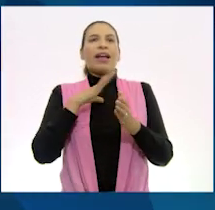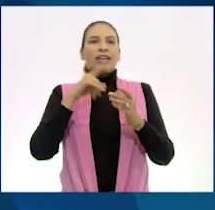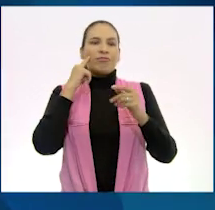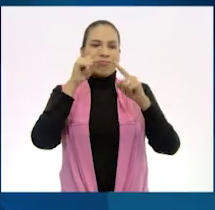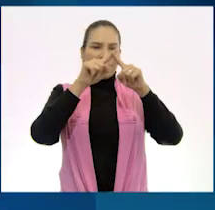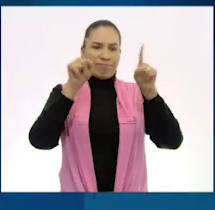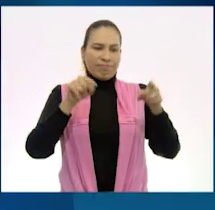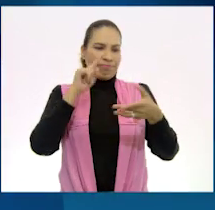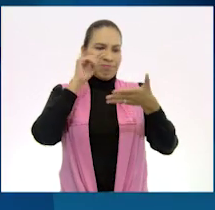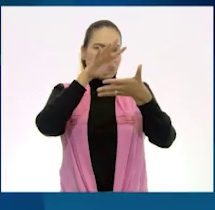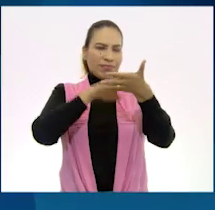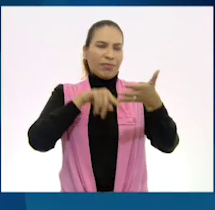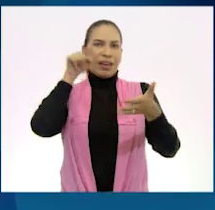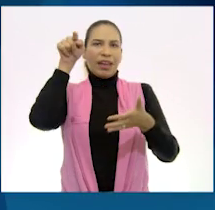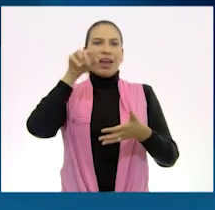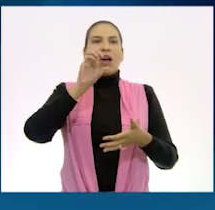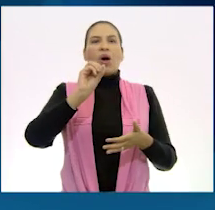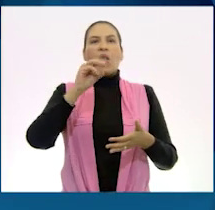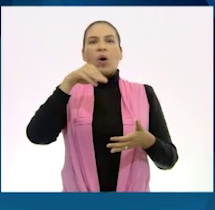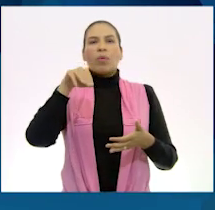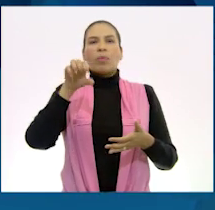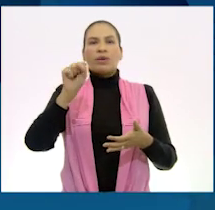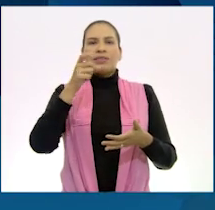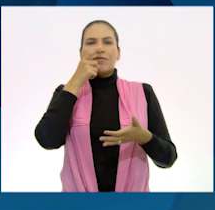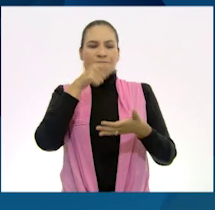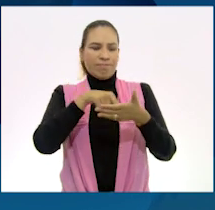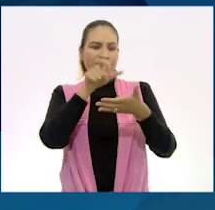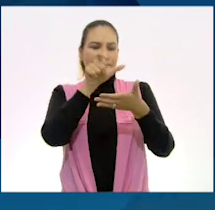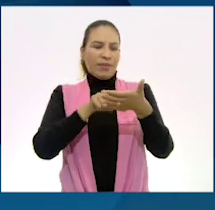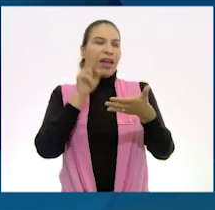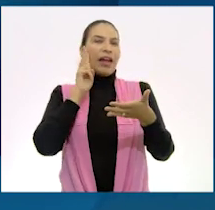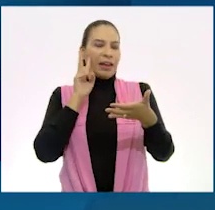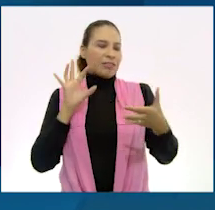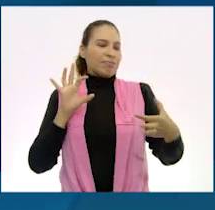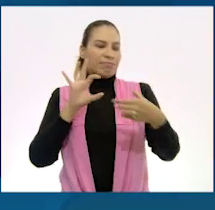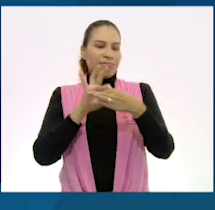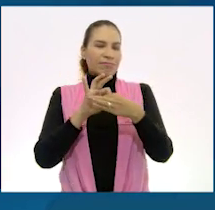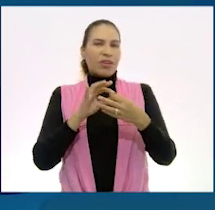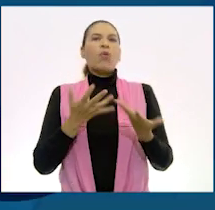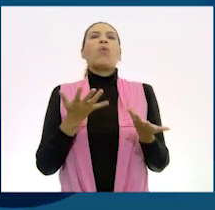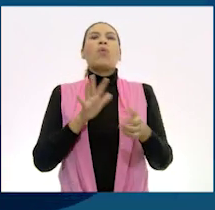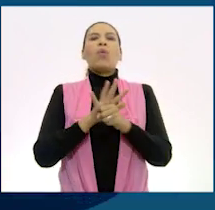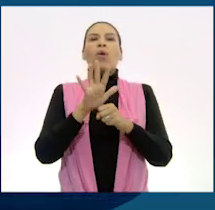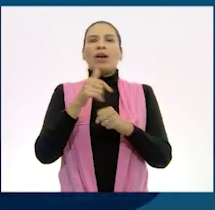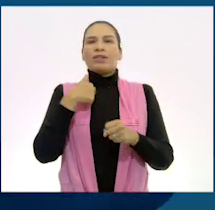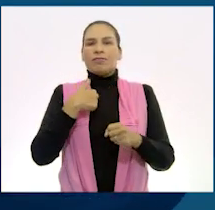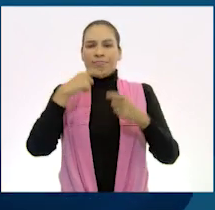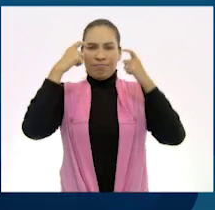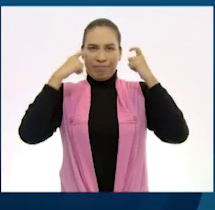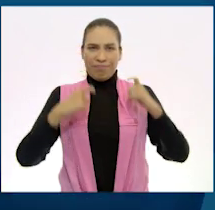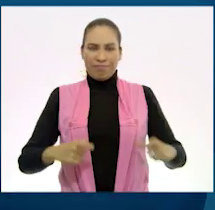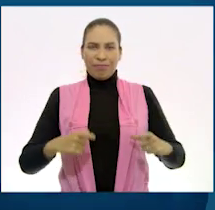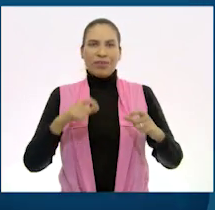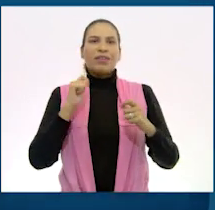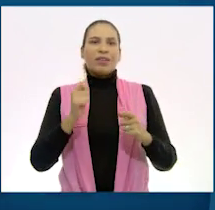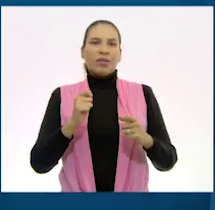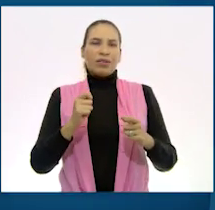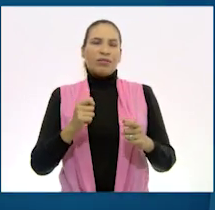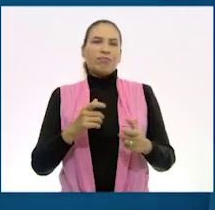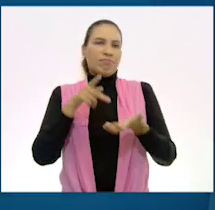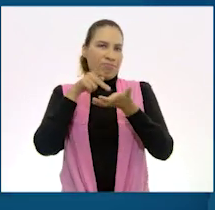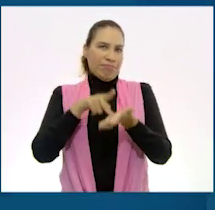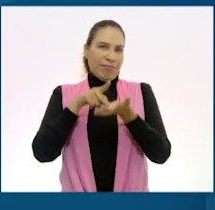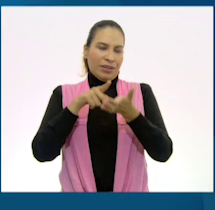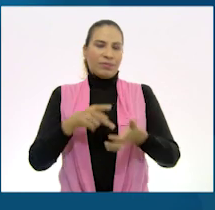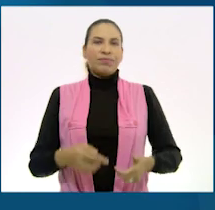de referencia de la Organización Mundial de la Salud para determinar cuál es el estado que tenemos de salud con respecto al peso.